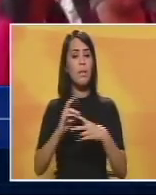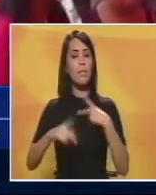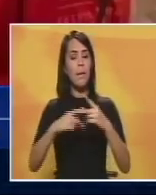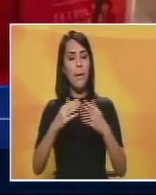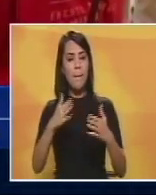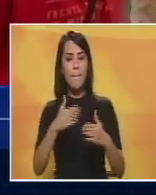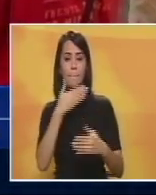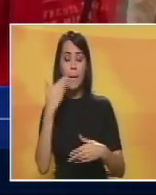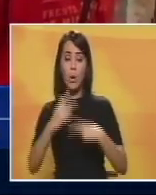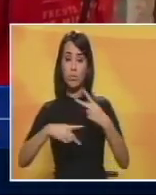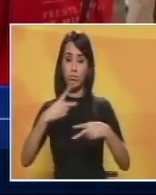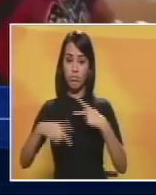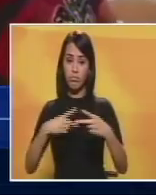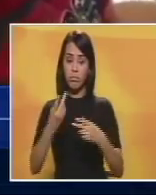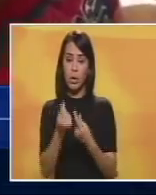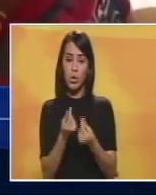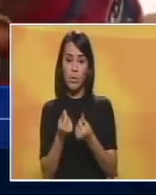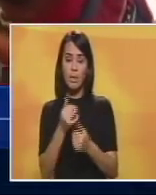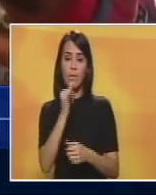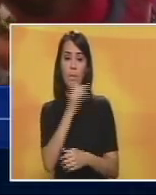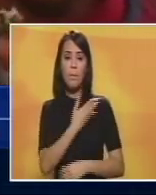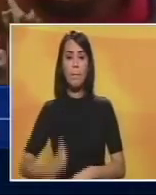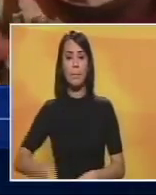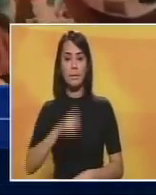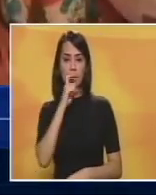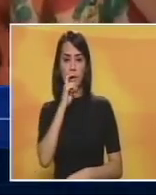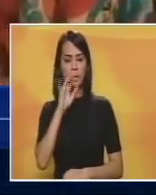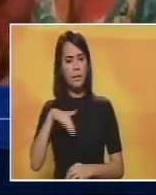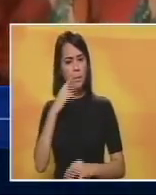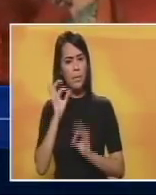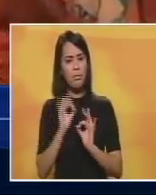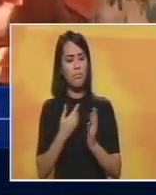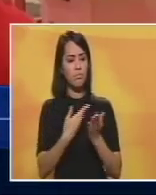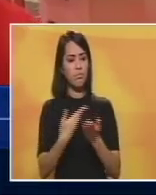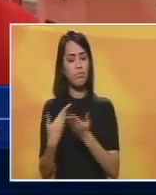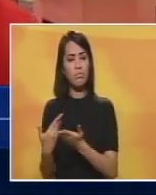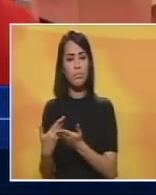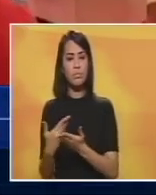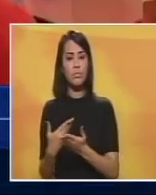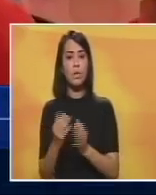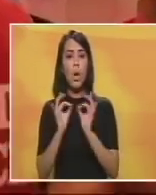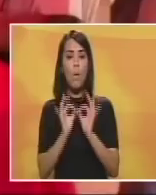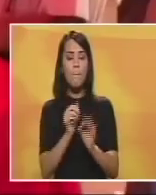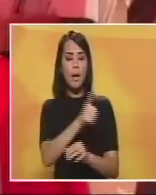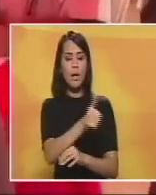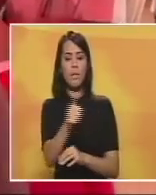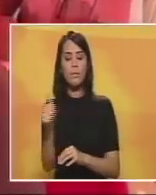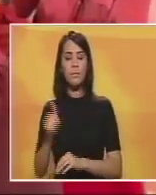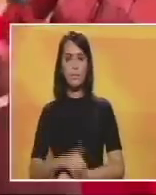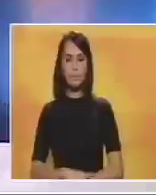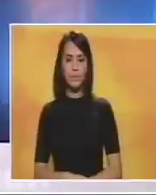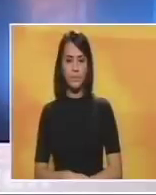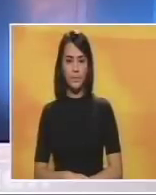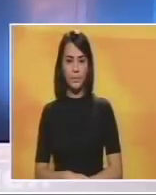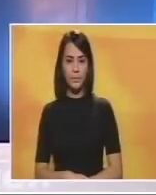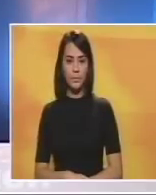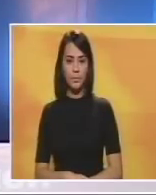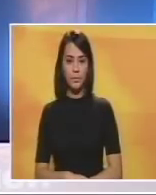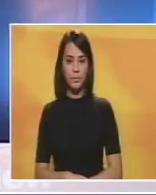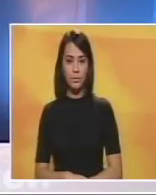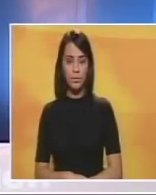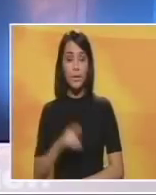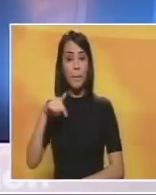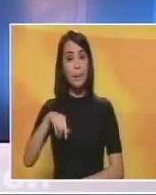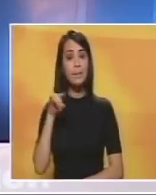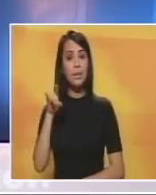prosperidad económica anunciado por el presidente Nicolás Maduro, que permitirá otorgar un subsidio directo a la población. Para